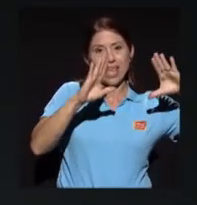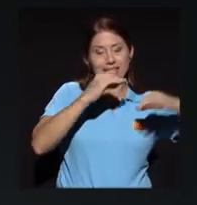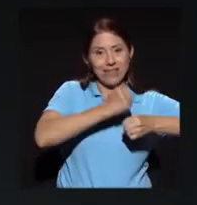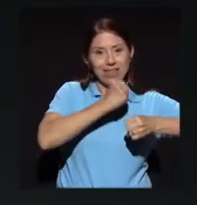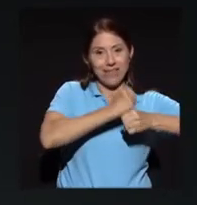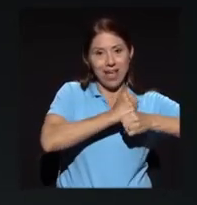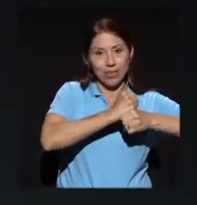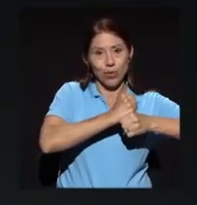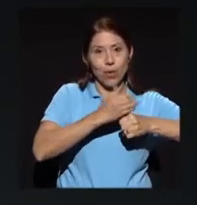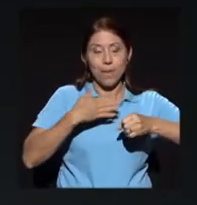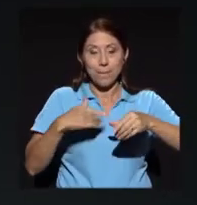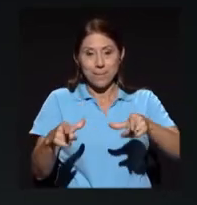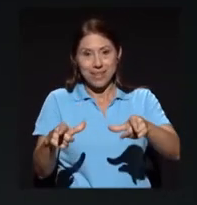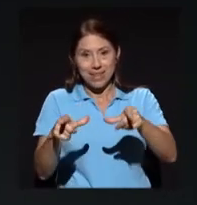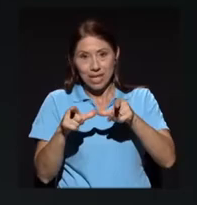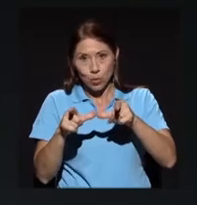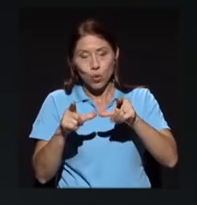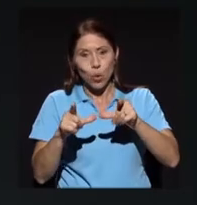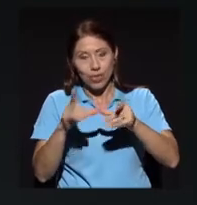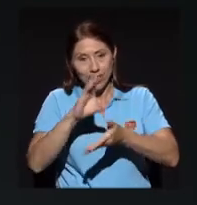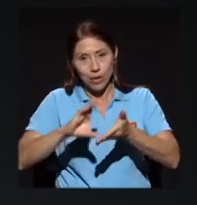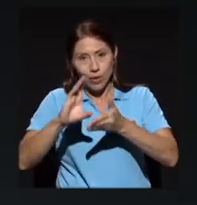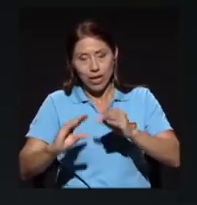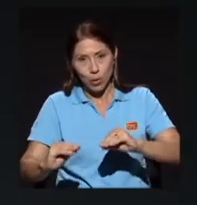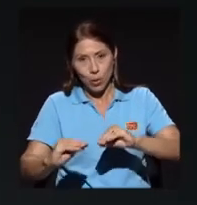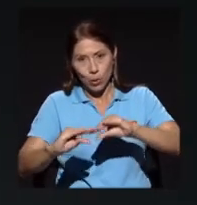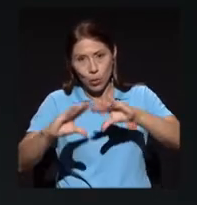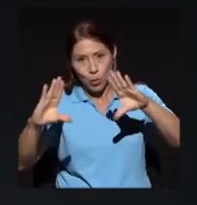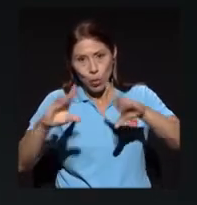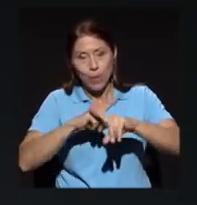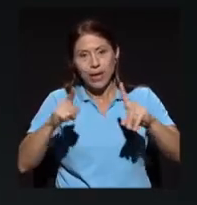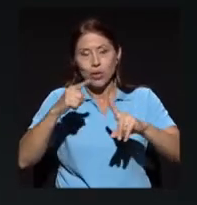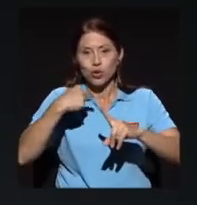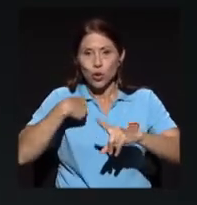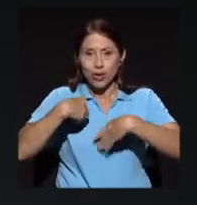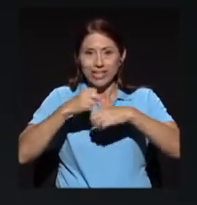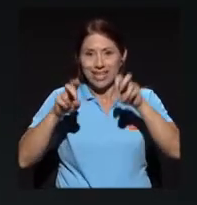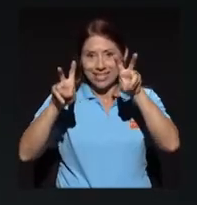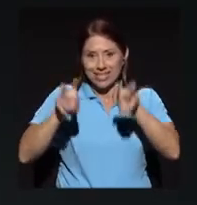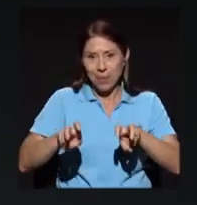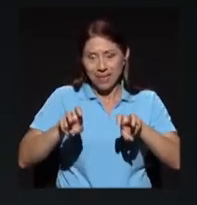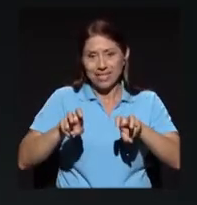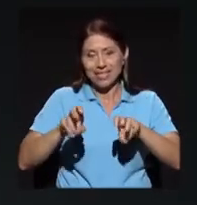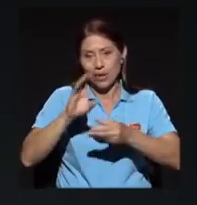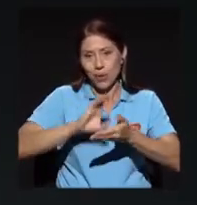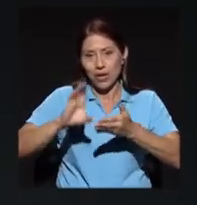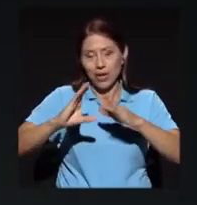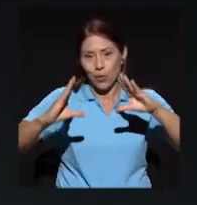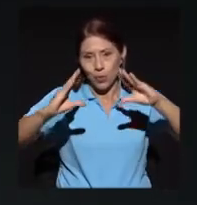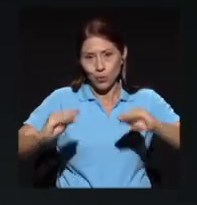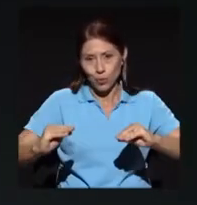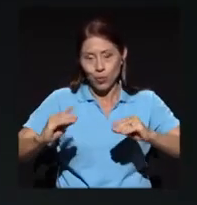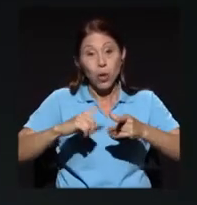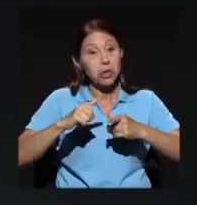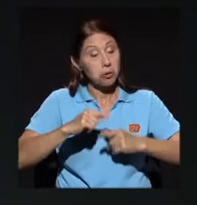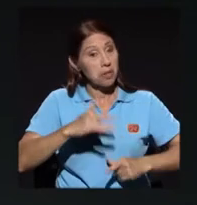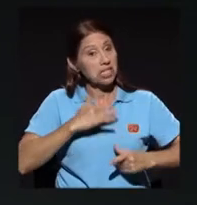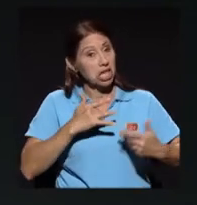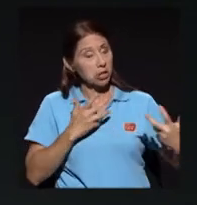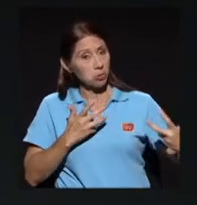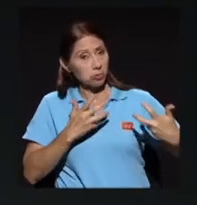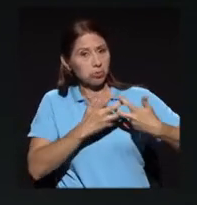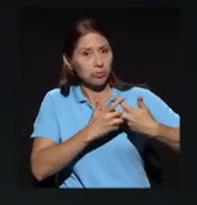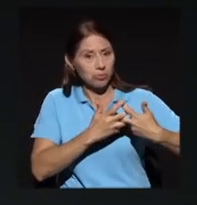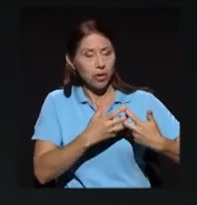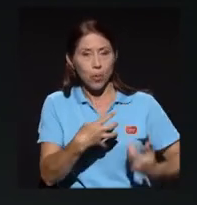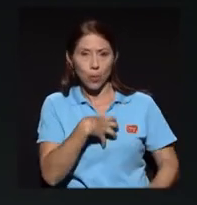yo hice los exámenes en el nocturno, de manera que me siento muy acompañado. Y a mí me parece que la propia idea de la